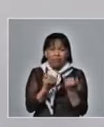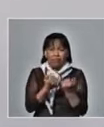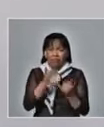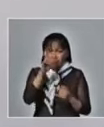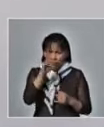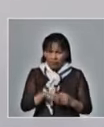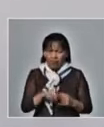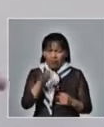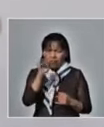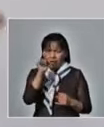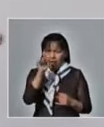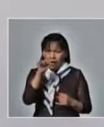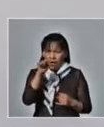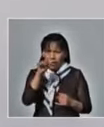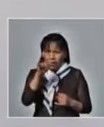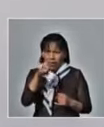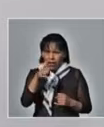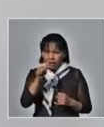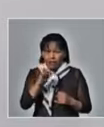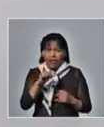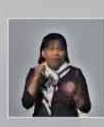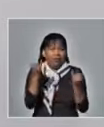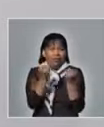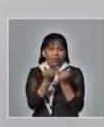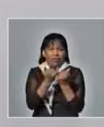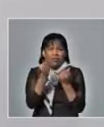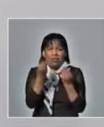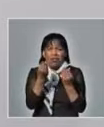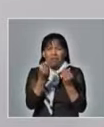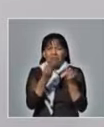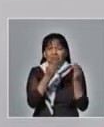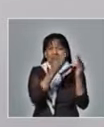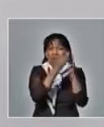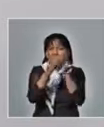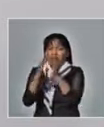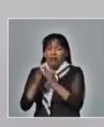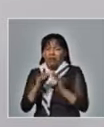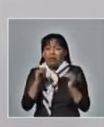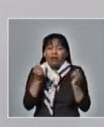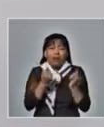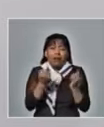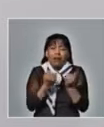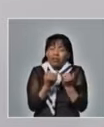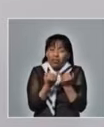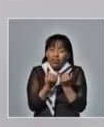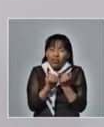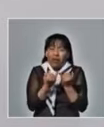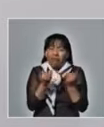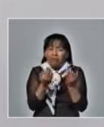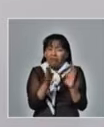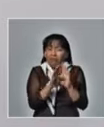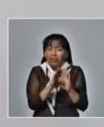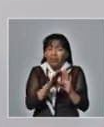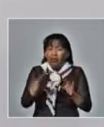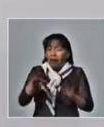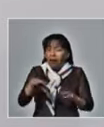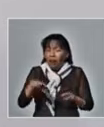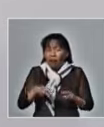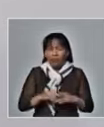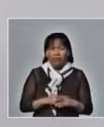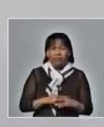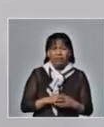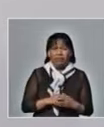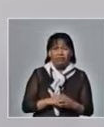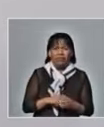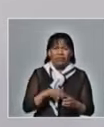Anaya, que también, como él, tiene muchas propiedades. Así como Anaya debe cerrar su campaña en Puente Grande, tú, Miguel Barbosa, debes cerrarla